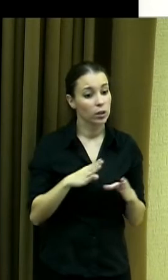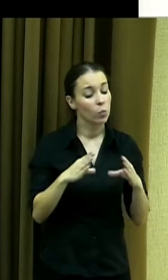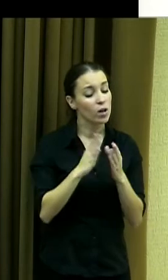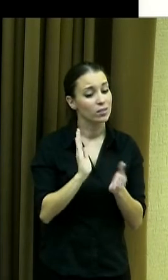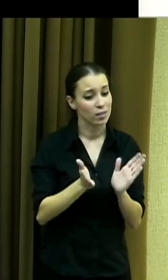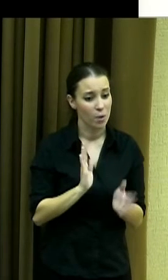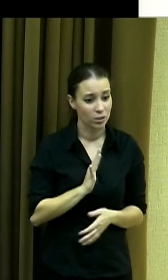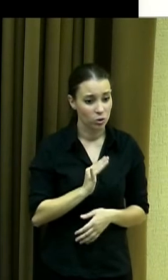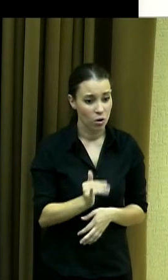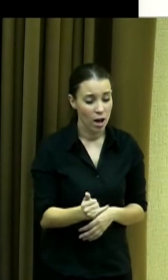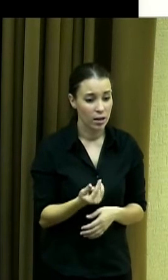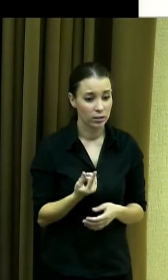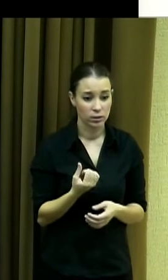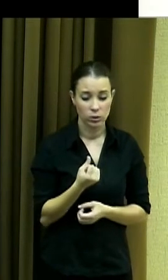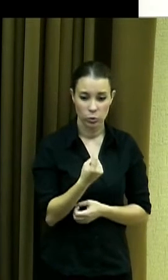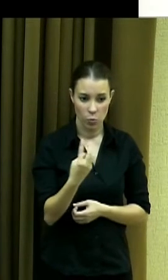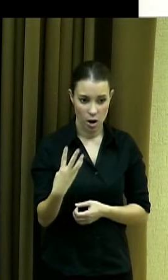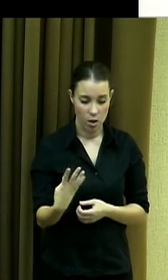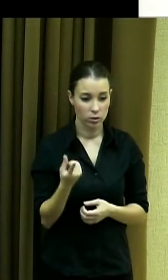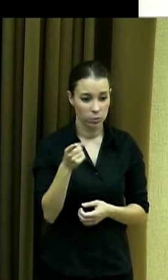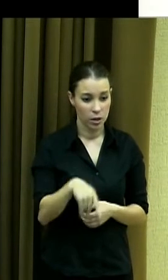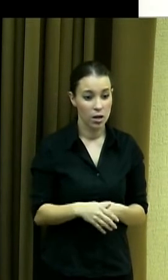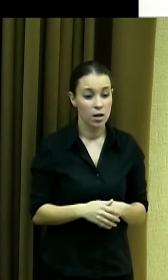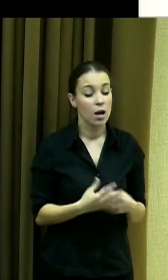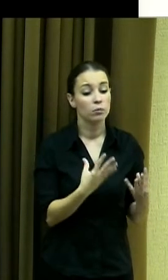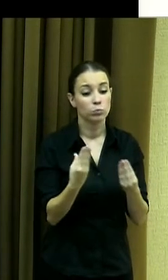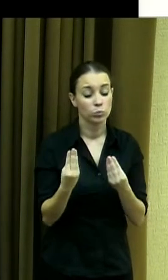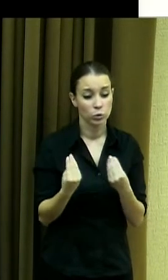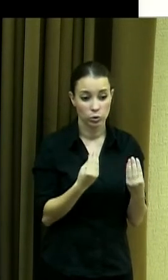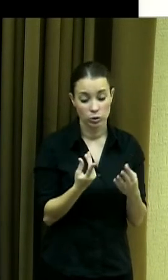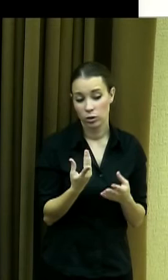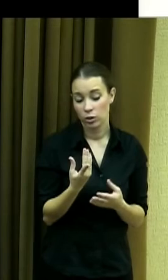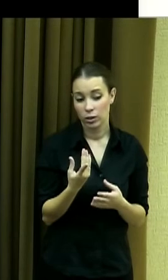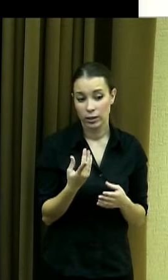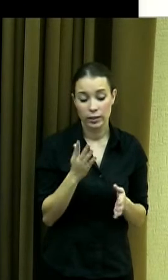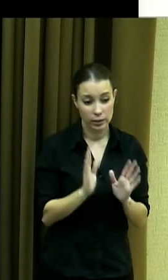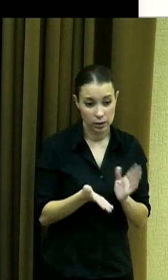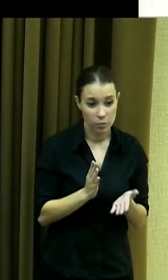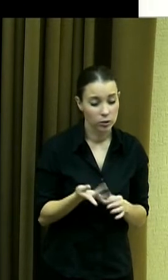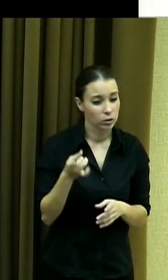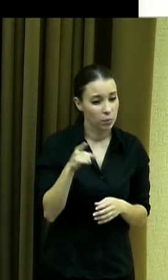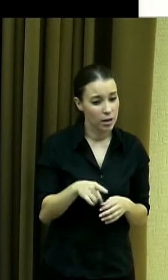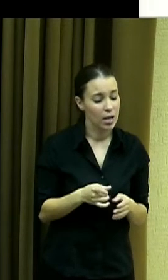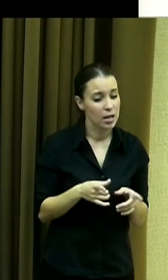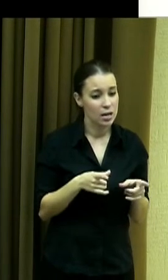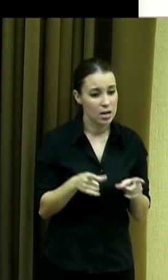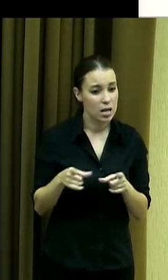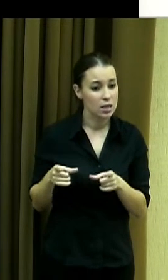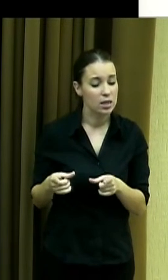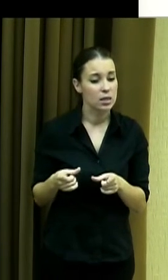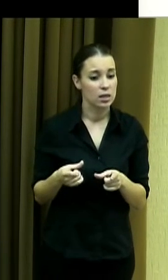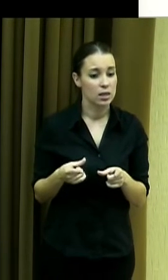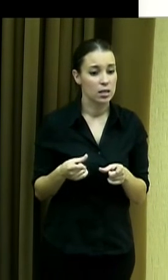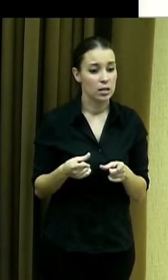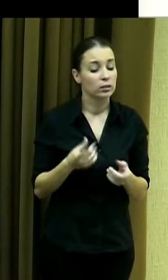tratamientos que están ahí enumerados y además de los tratamientos contamos con el área de valoración y orientación que están formadas por los